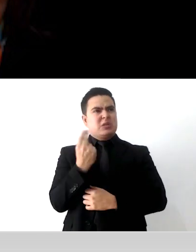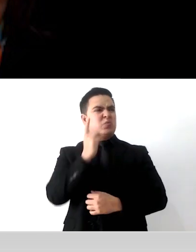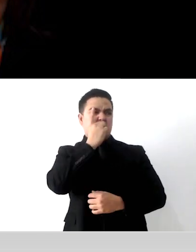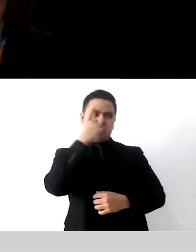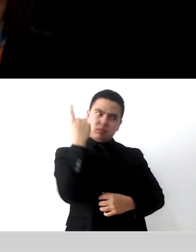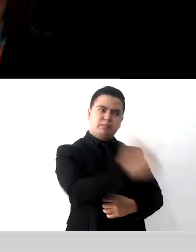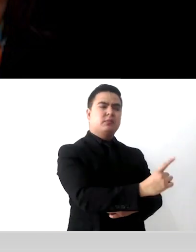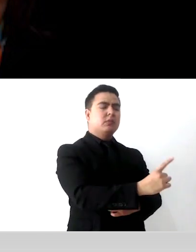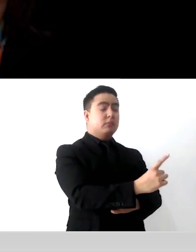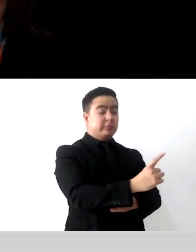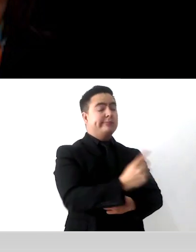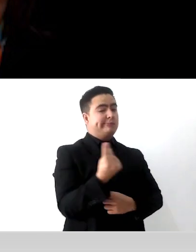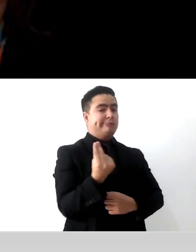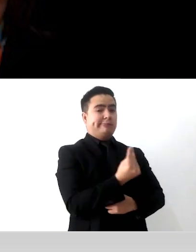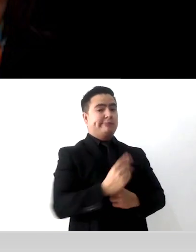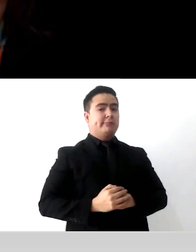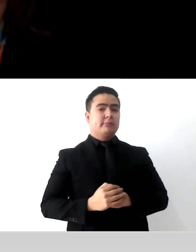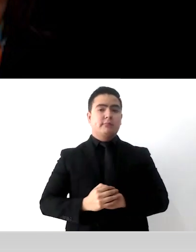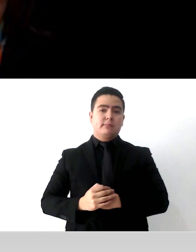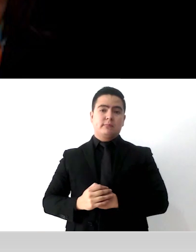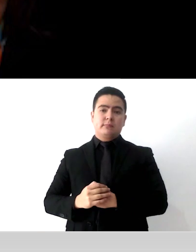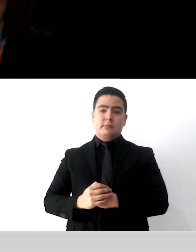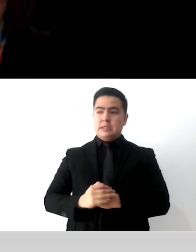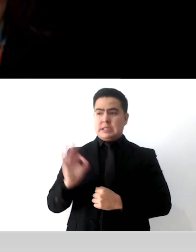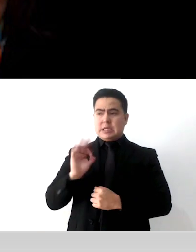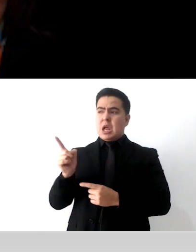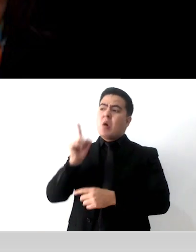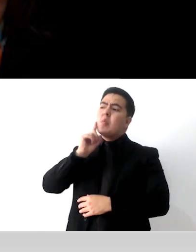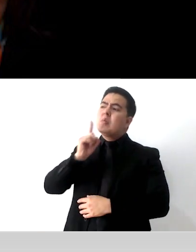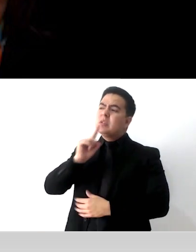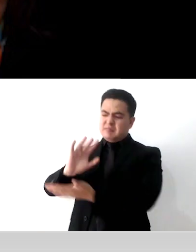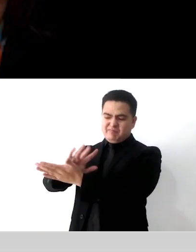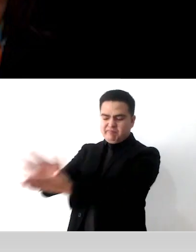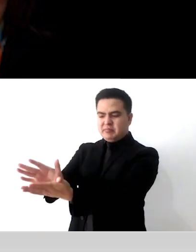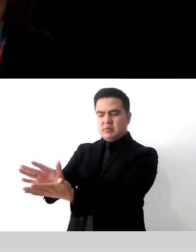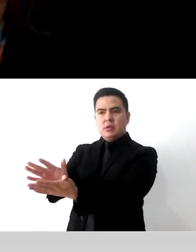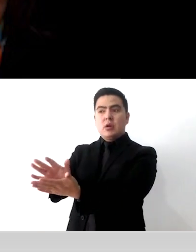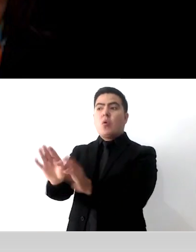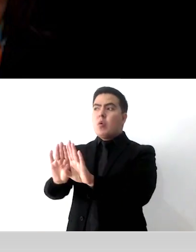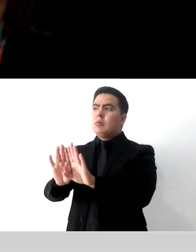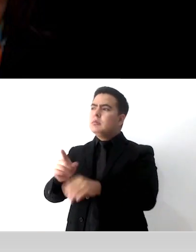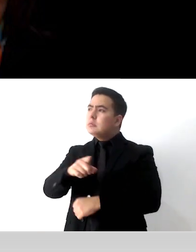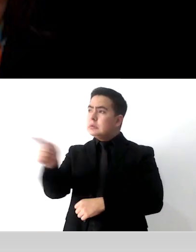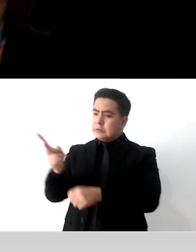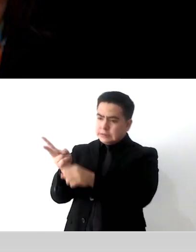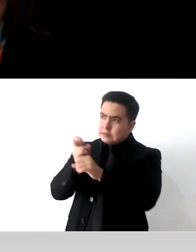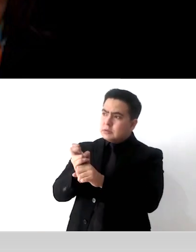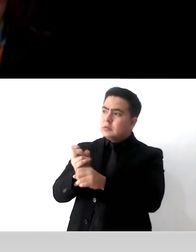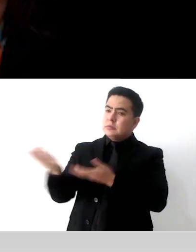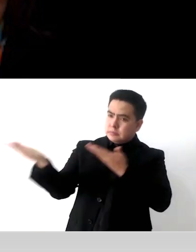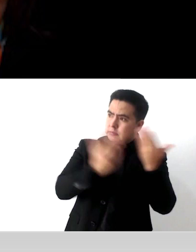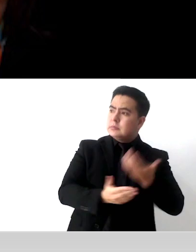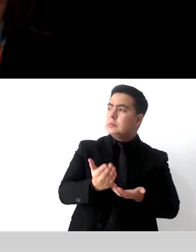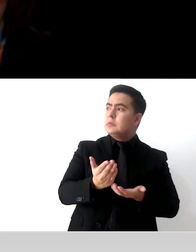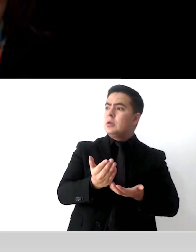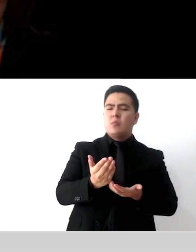hecho de ser mujer no tienes derecho o acceso a esas condiciones para el desempeño de tu trabajo. Claro